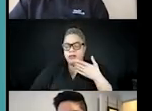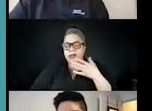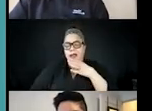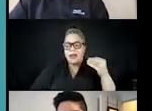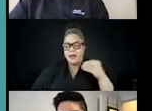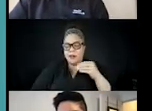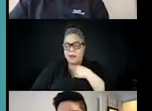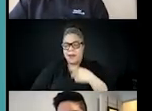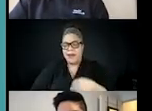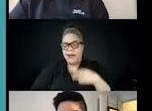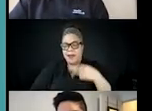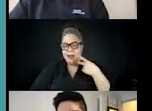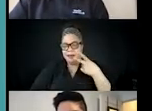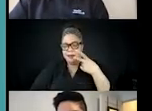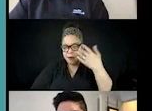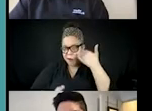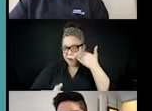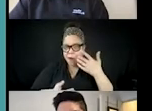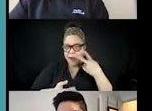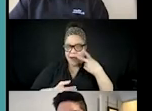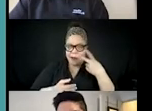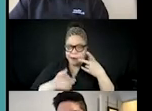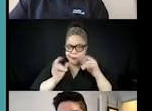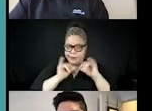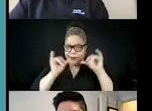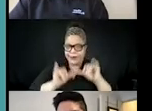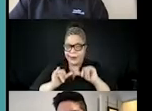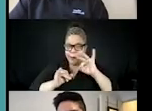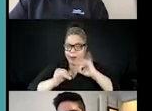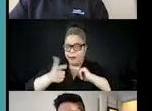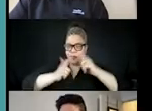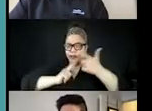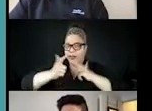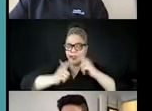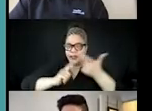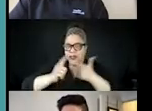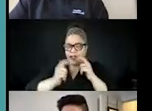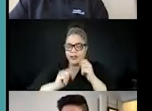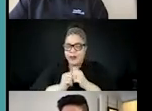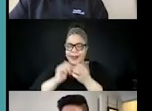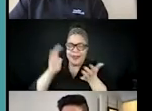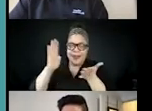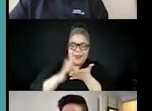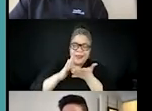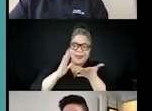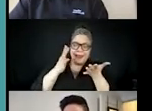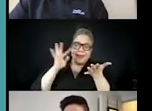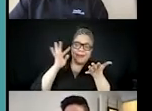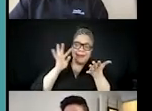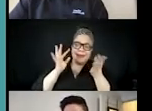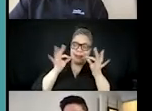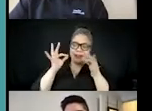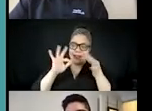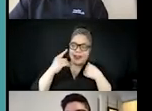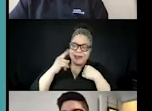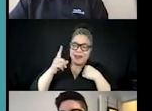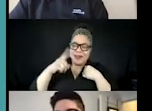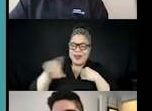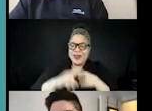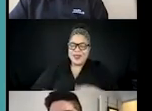house wright quien coherente del paladín between de tubos tener visión de